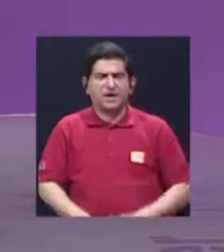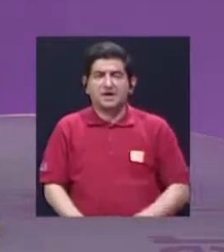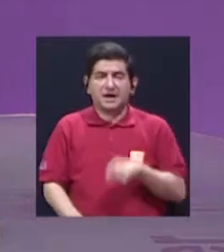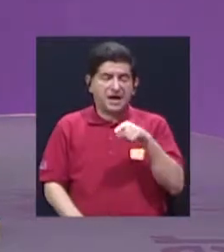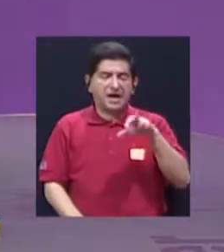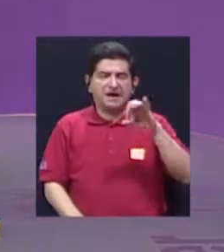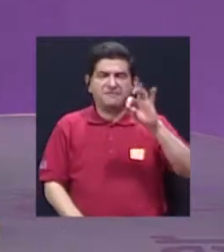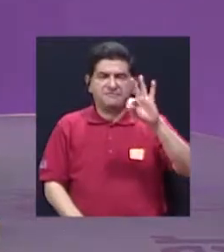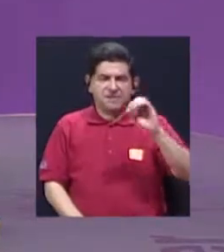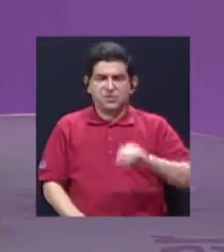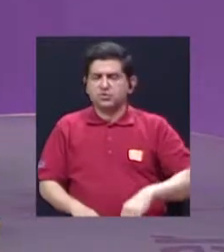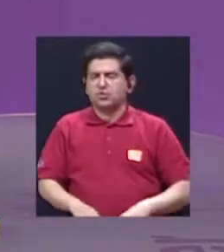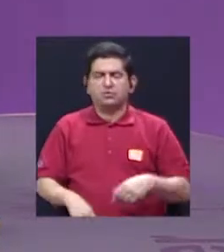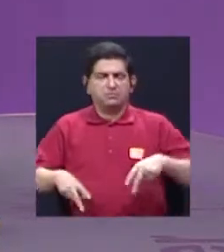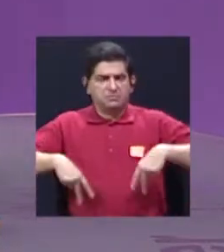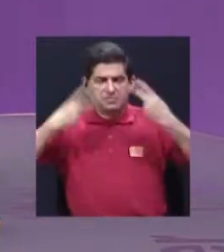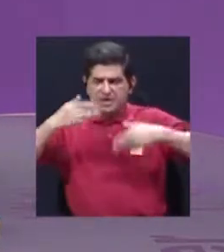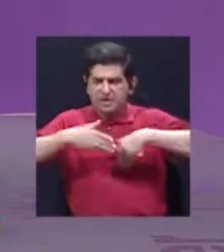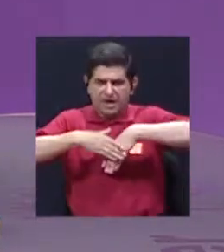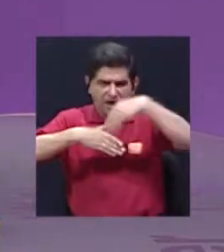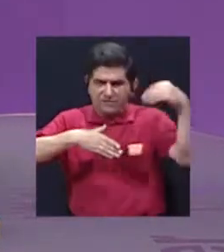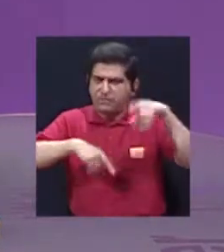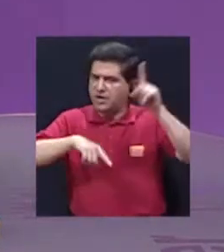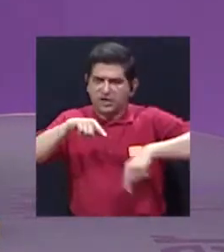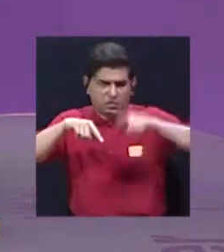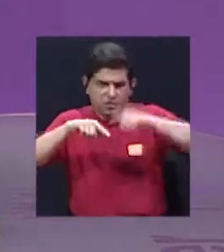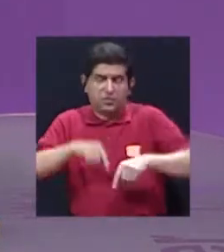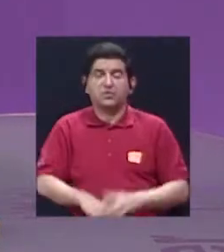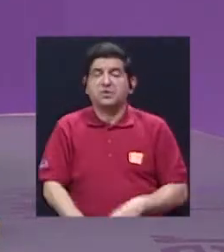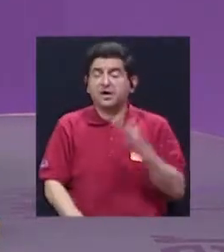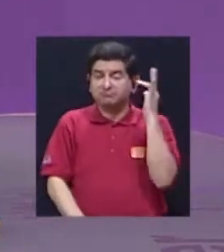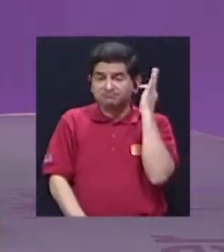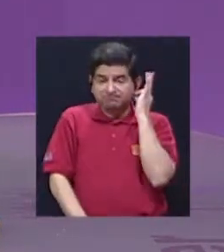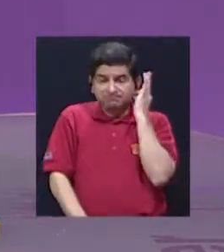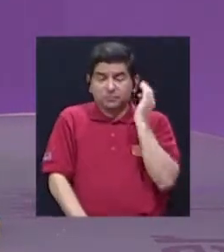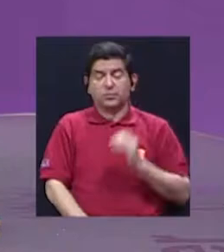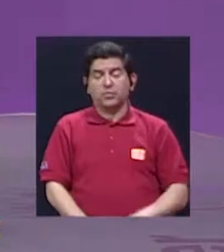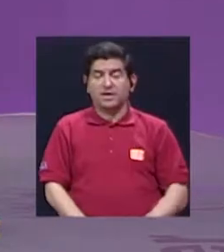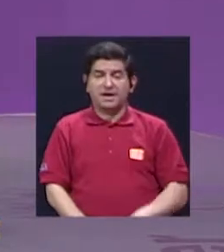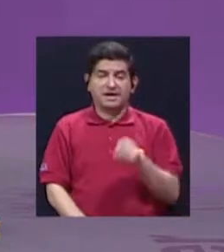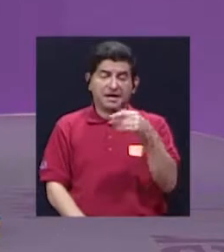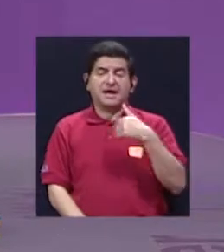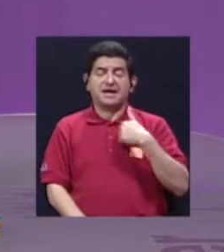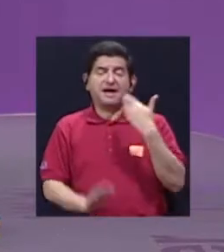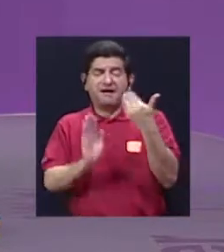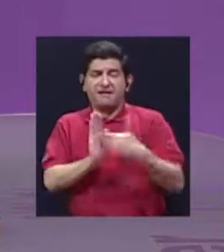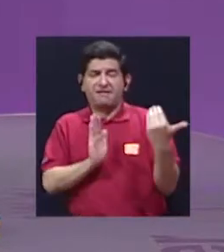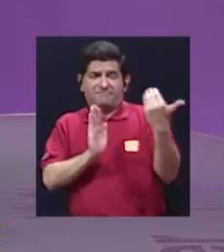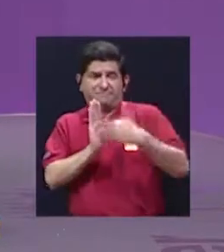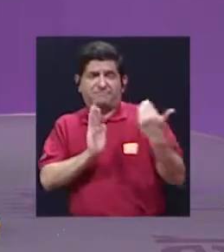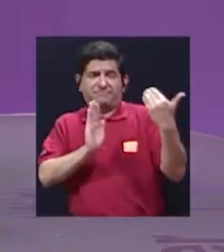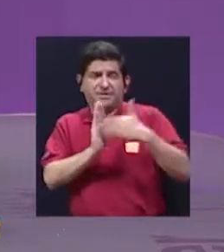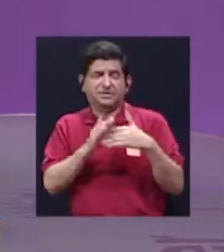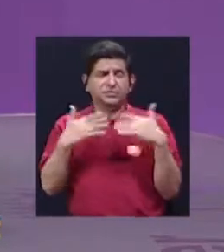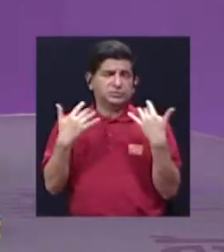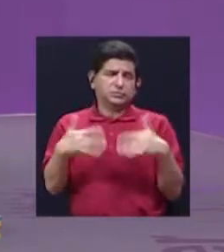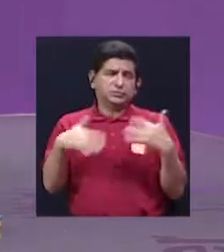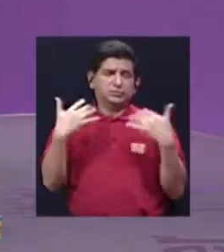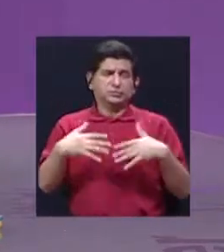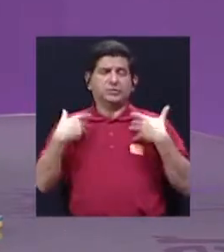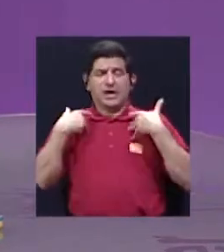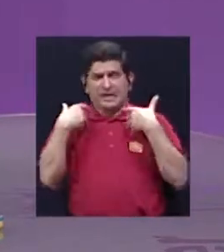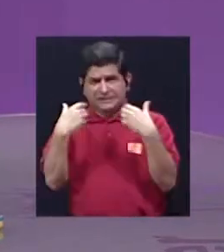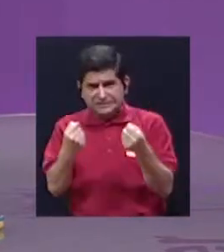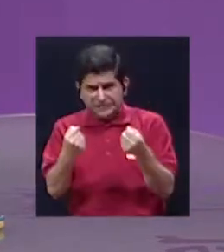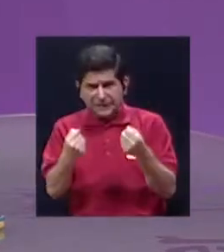sobrevivir fuera del útero, lo que va a ocurrir es que la mujer va a tener una afectación masiva a su